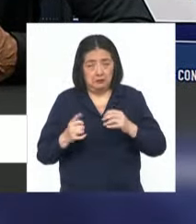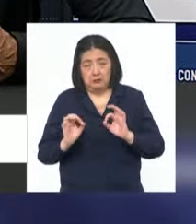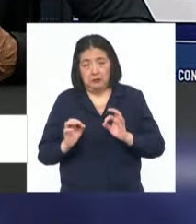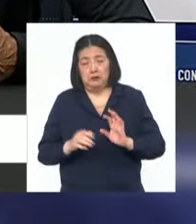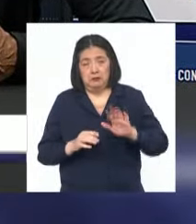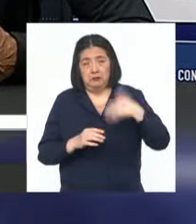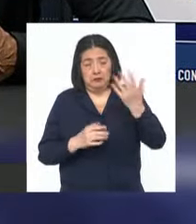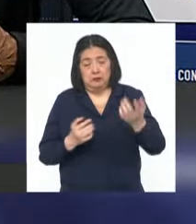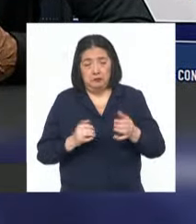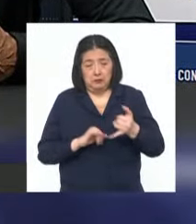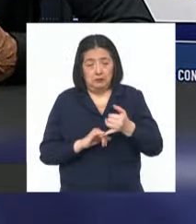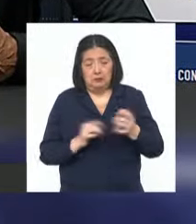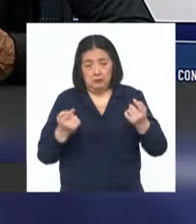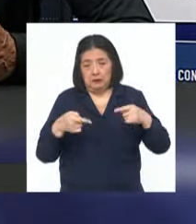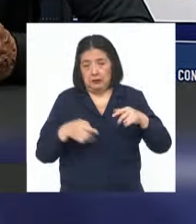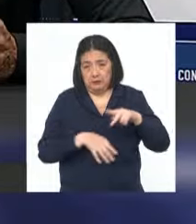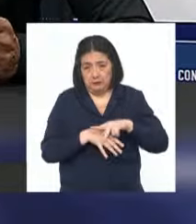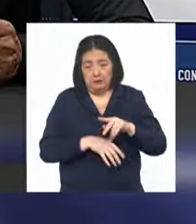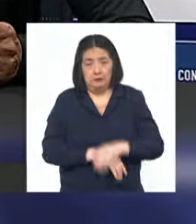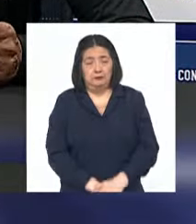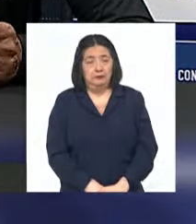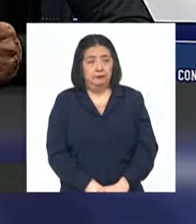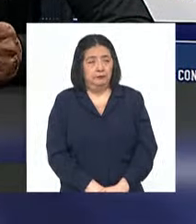el próximo sábado contra Paraguay.